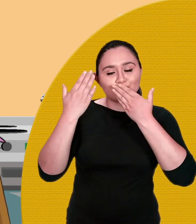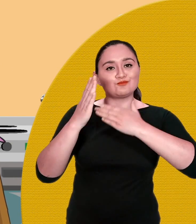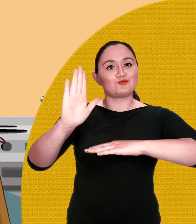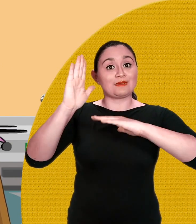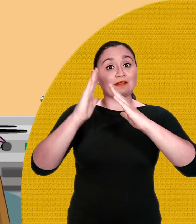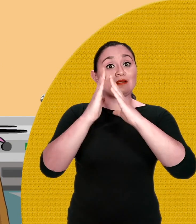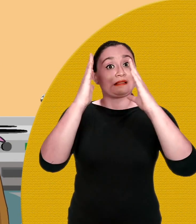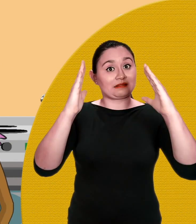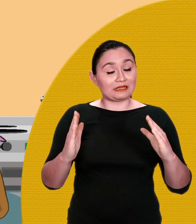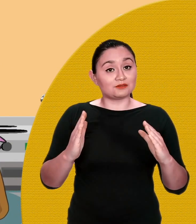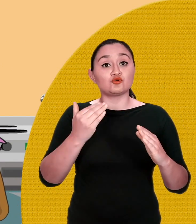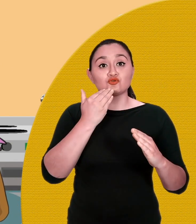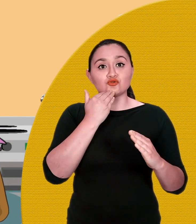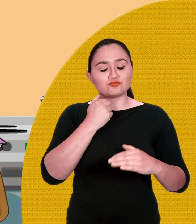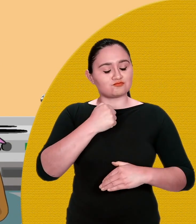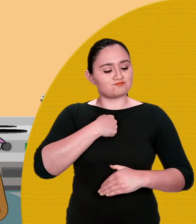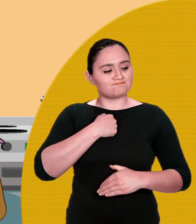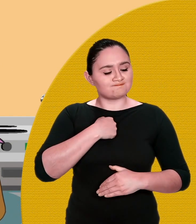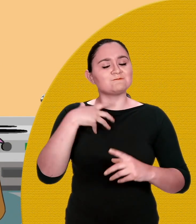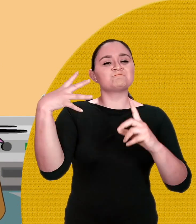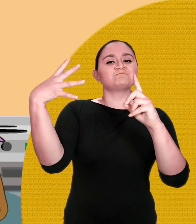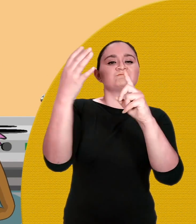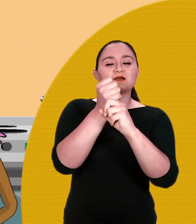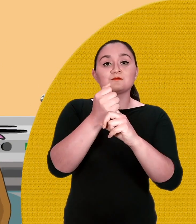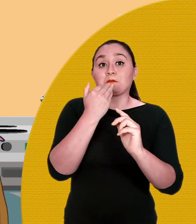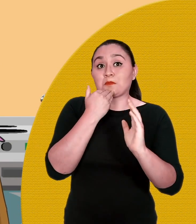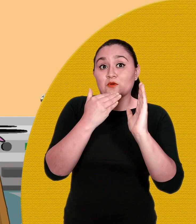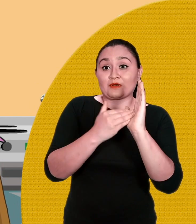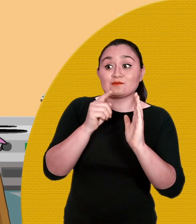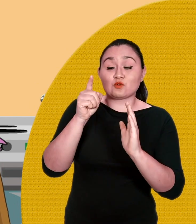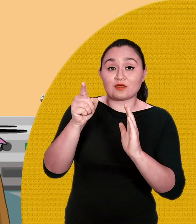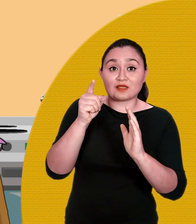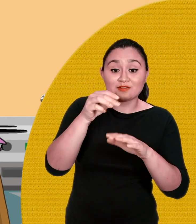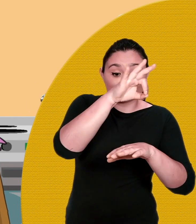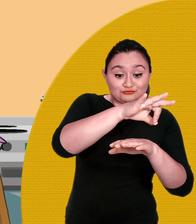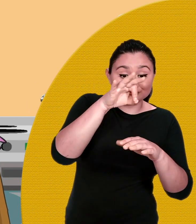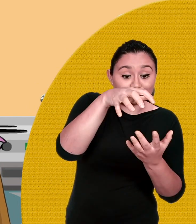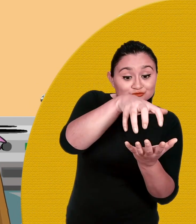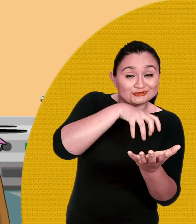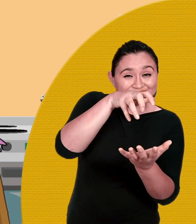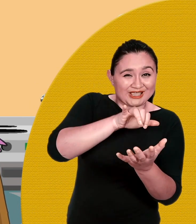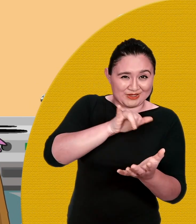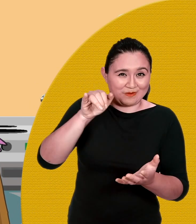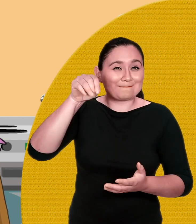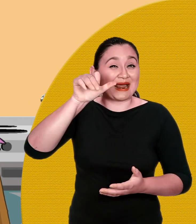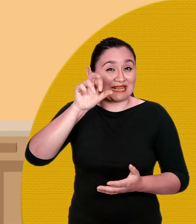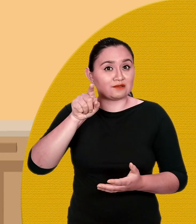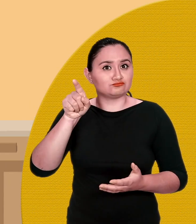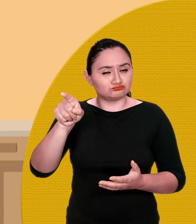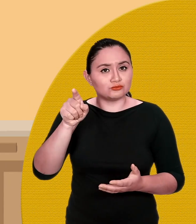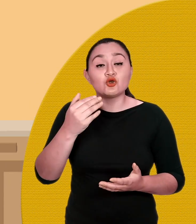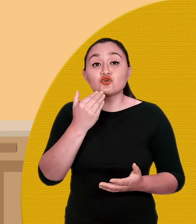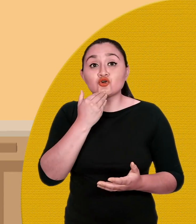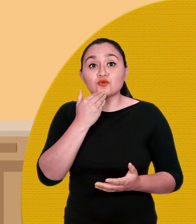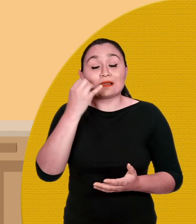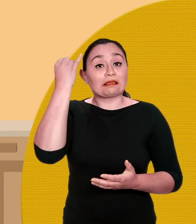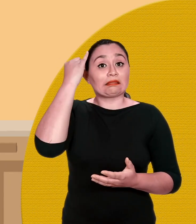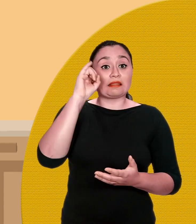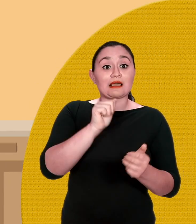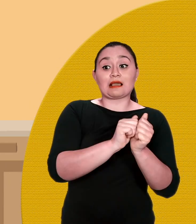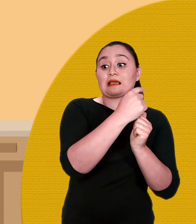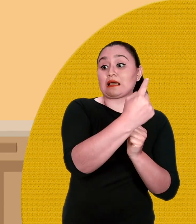me comprometo en casa, te propones una meta a cumplir, como es el caso del huerto desarrollado por María. Se trata de que